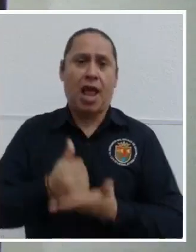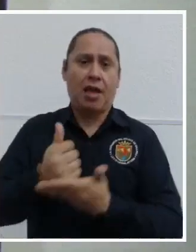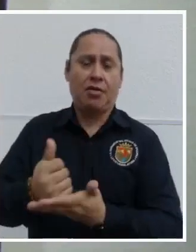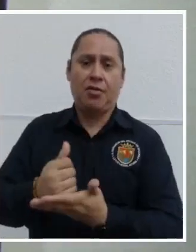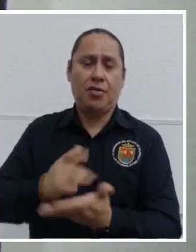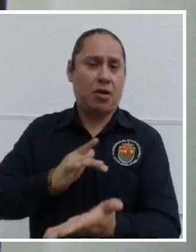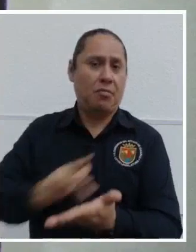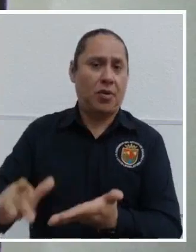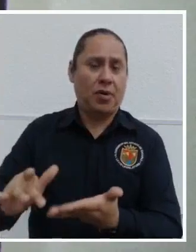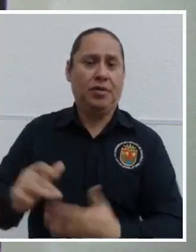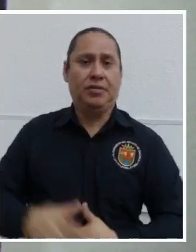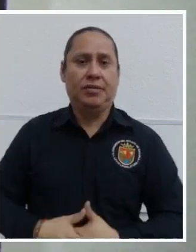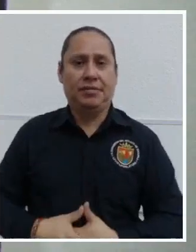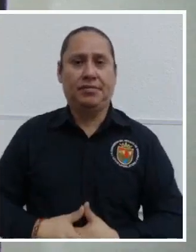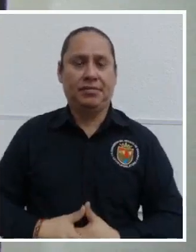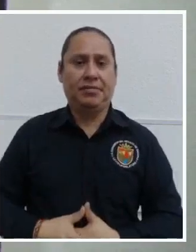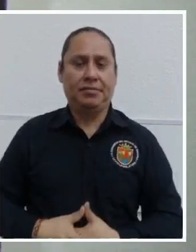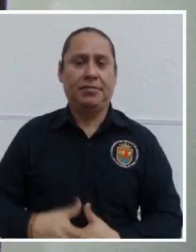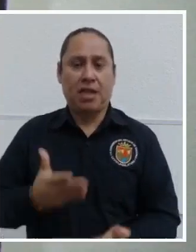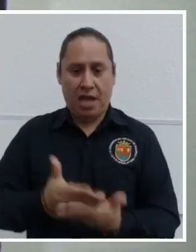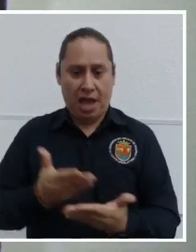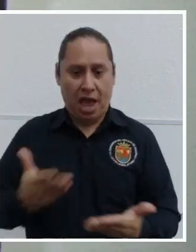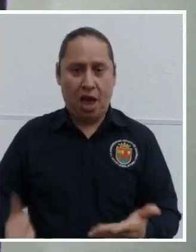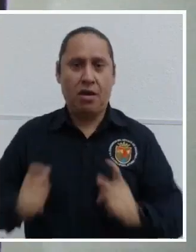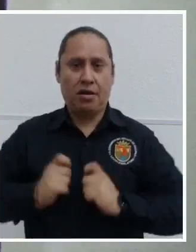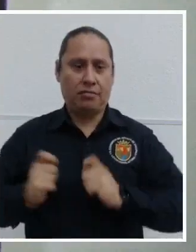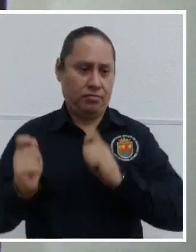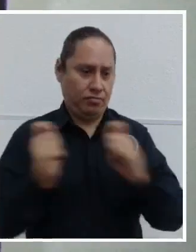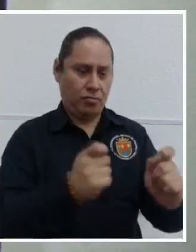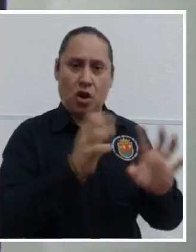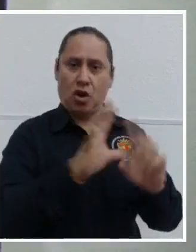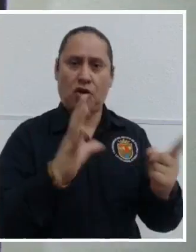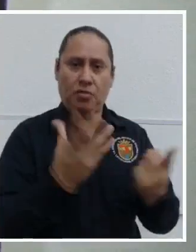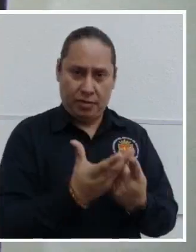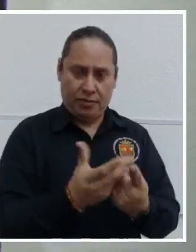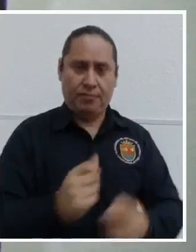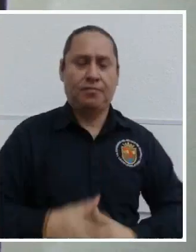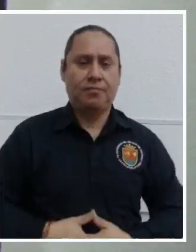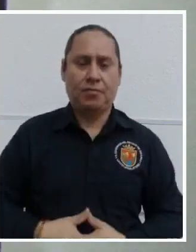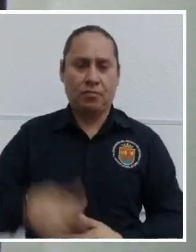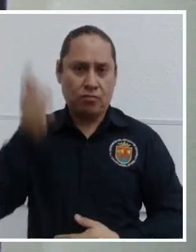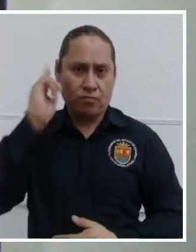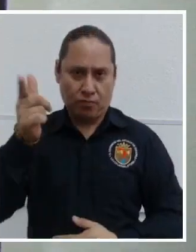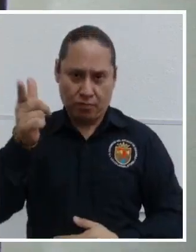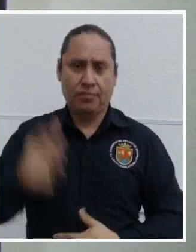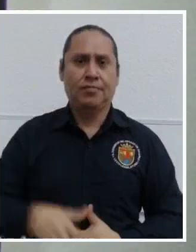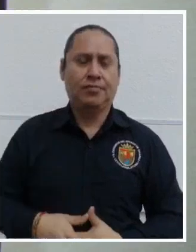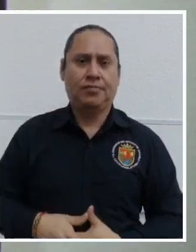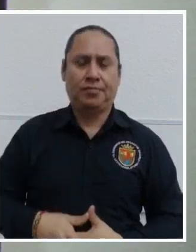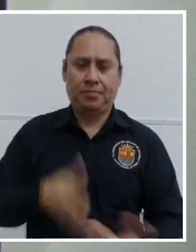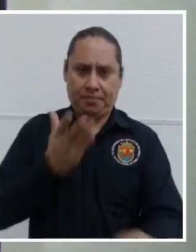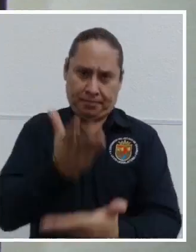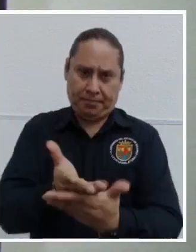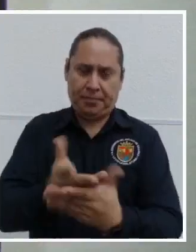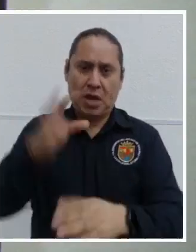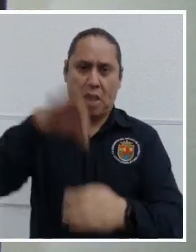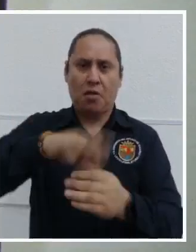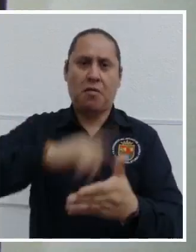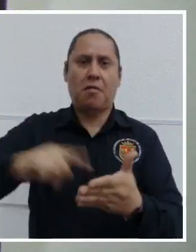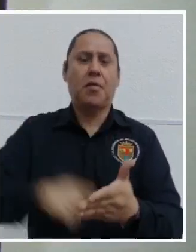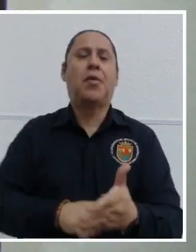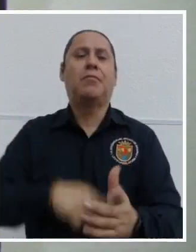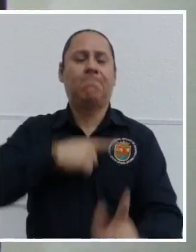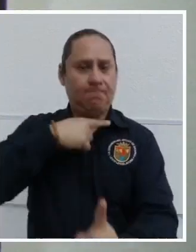padres. Por ello, celebramos se turne a comisiones y en su momento pediremos a todos ustedes que el voto sea